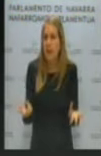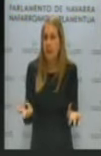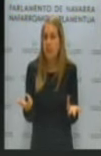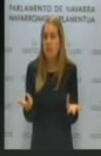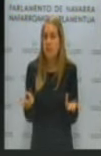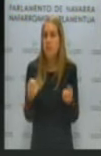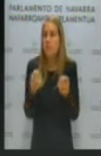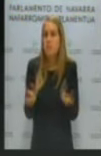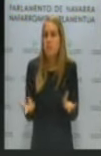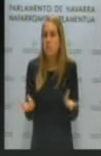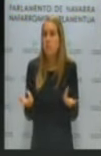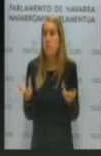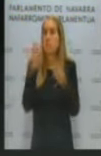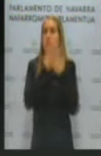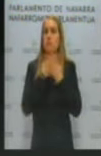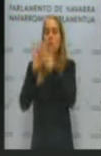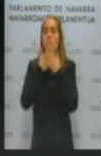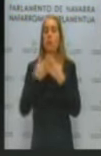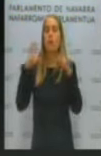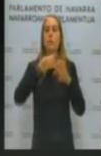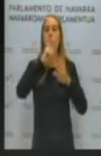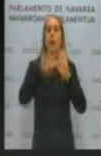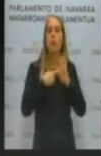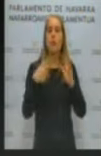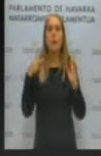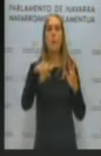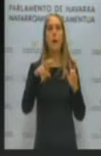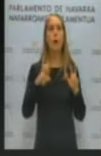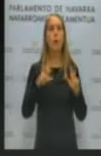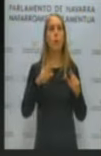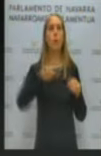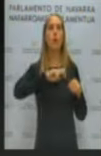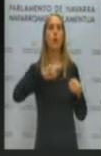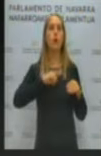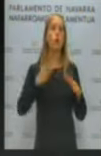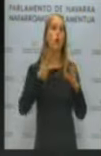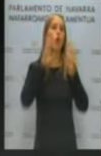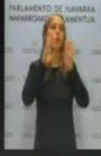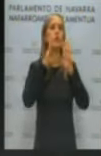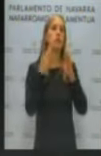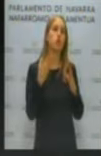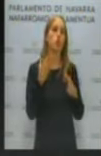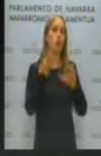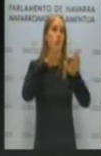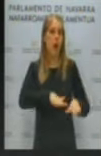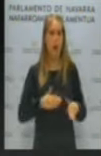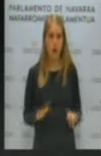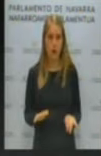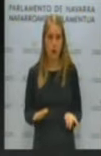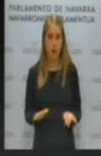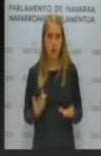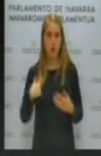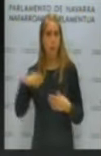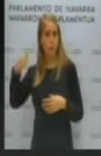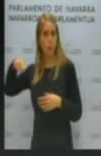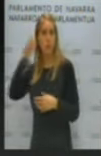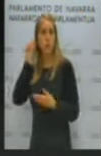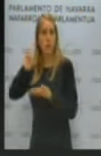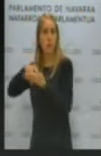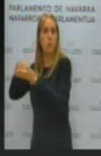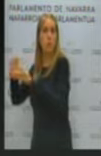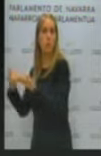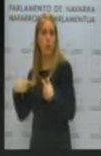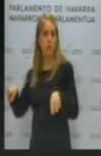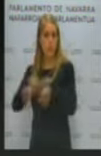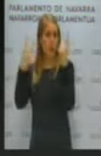diciendo es estudiar vías legales para no impartir religión confesional. ¿Qué pasa? ¿Que firma todo con tal de ser presidente y luego se les olvida?